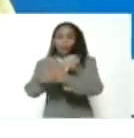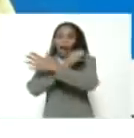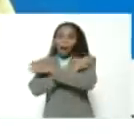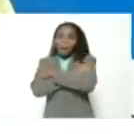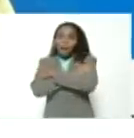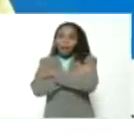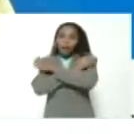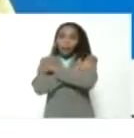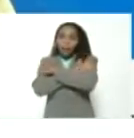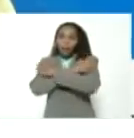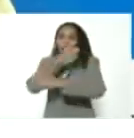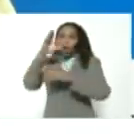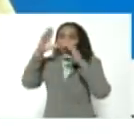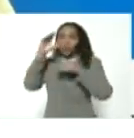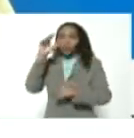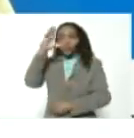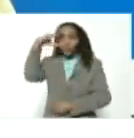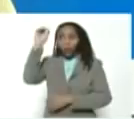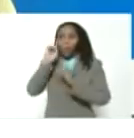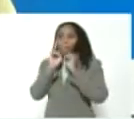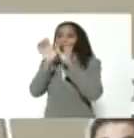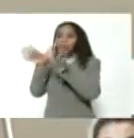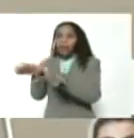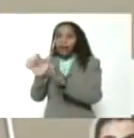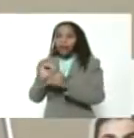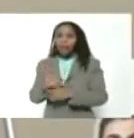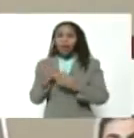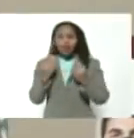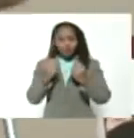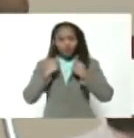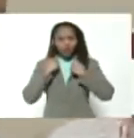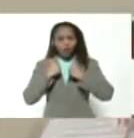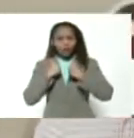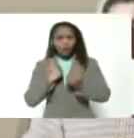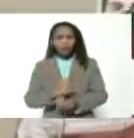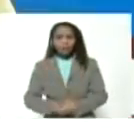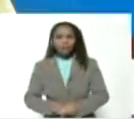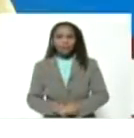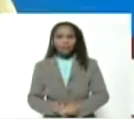Un abrazo, que Dios te bendiga. Mucha fuerza.